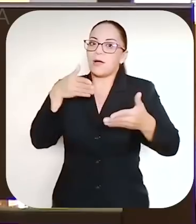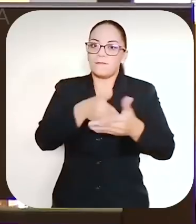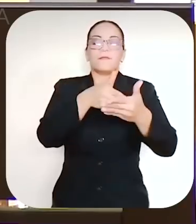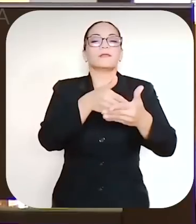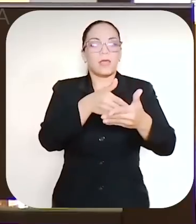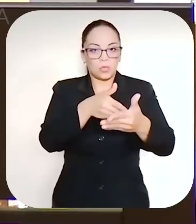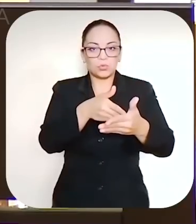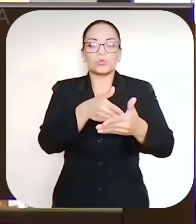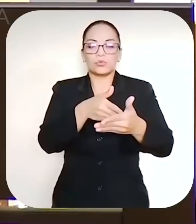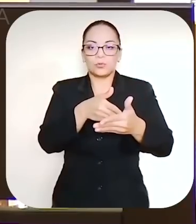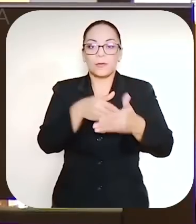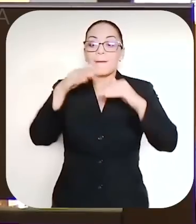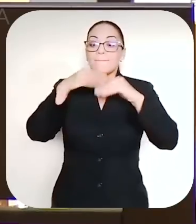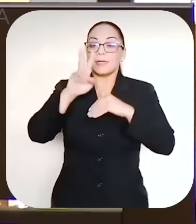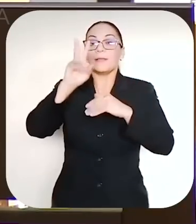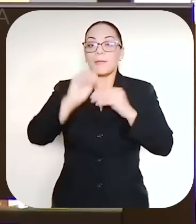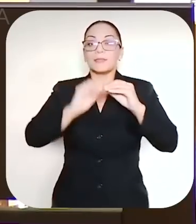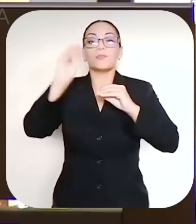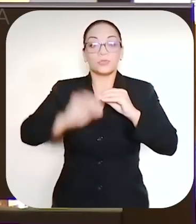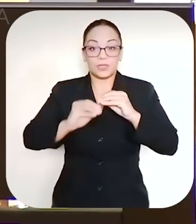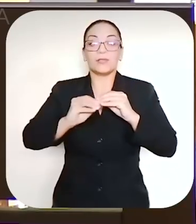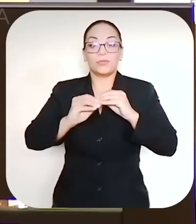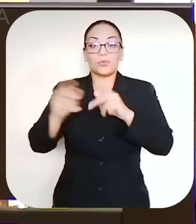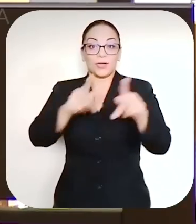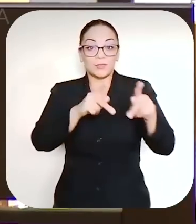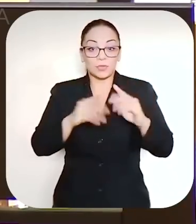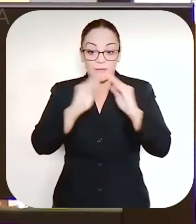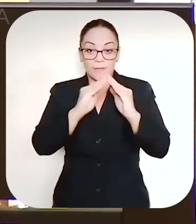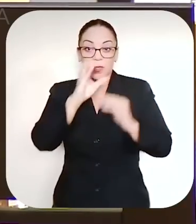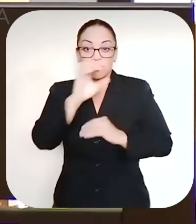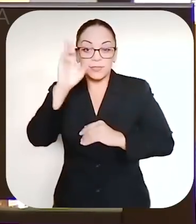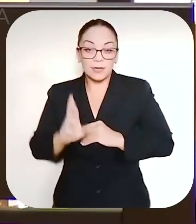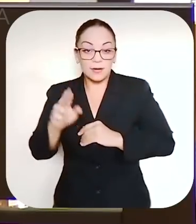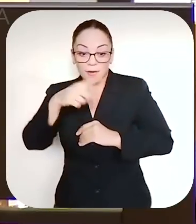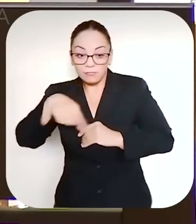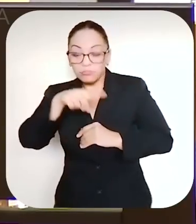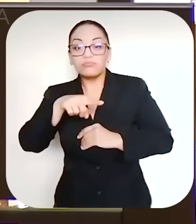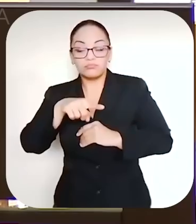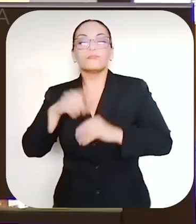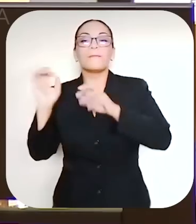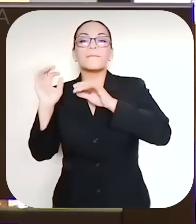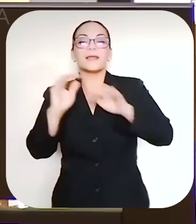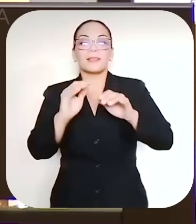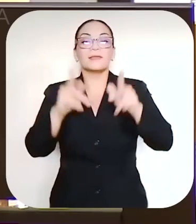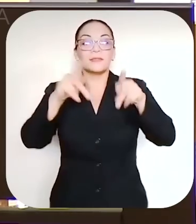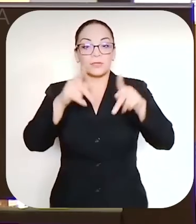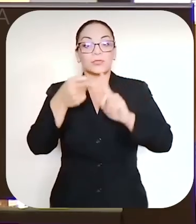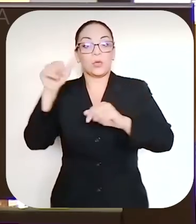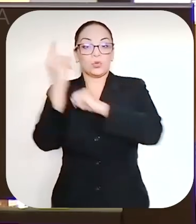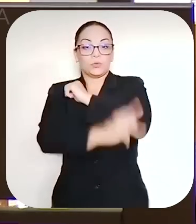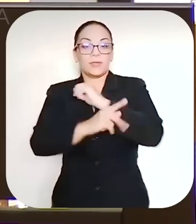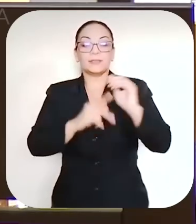somos afectados más de un 20% de nuestra población la constituyen